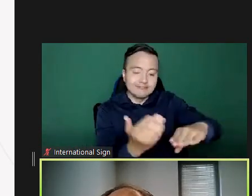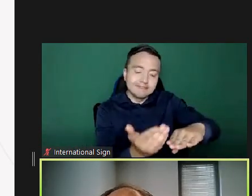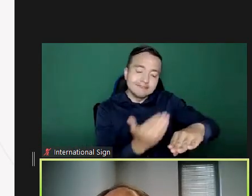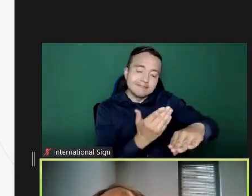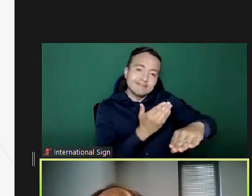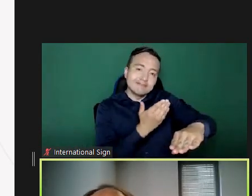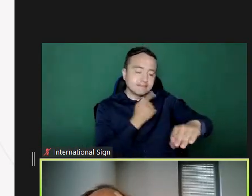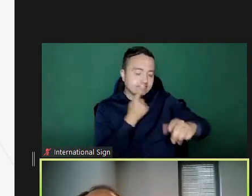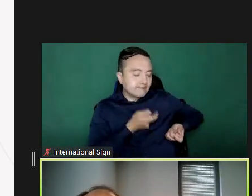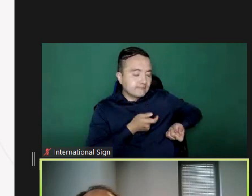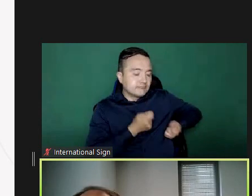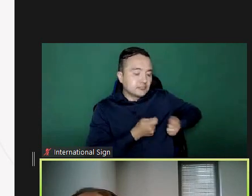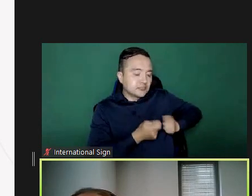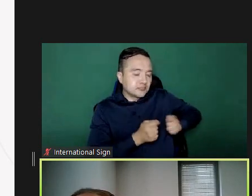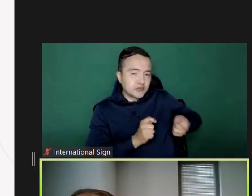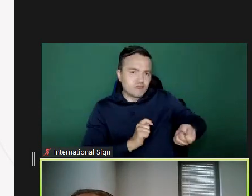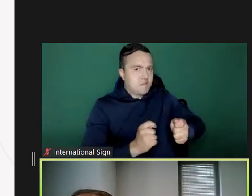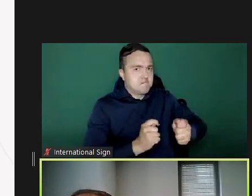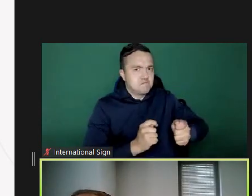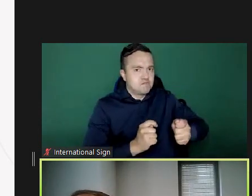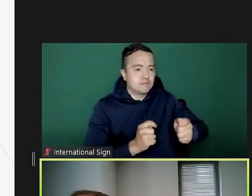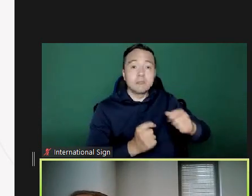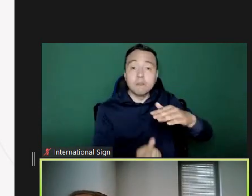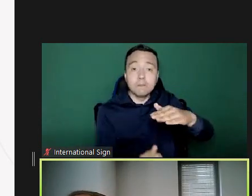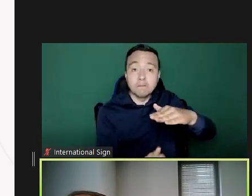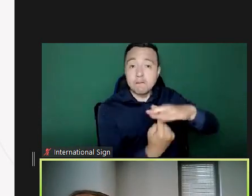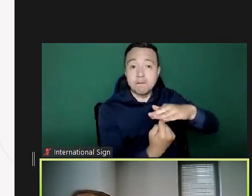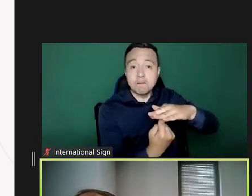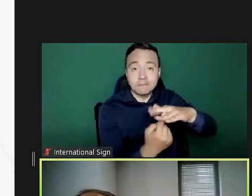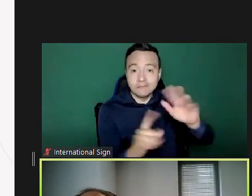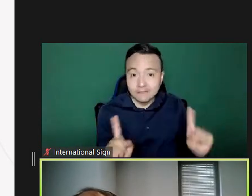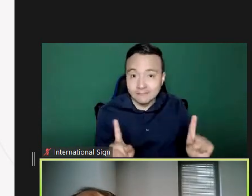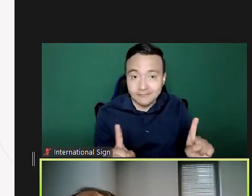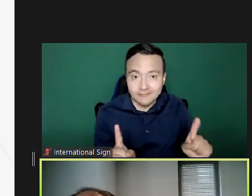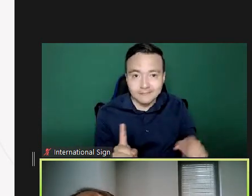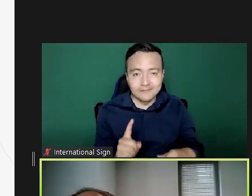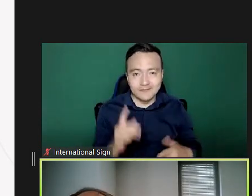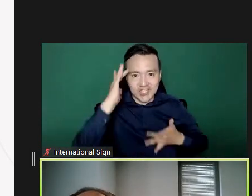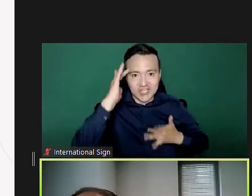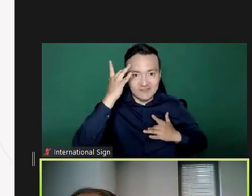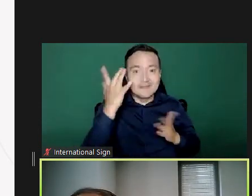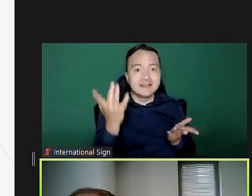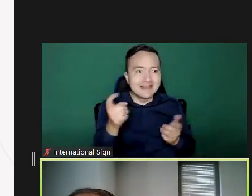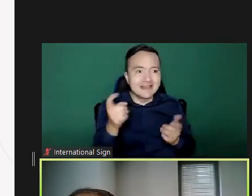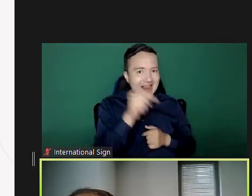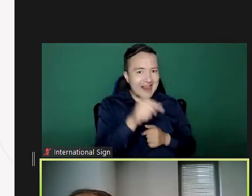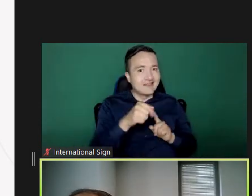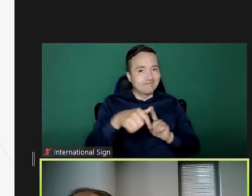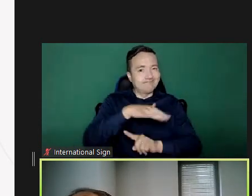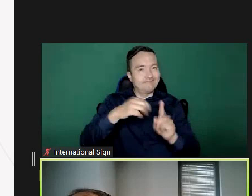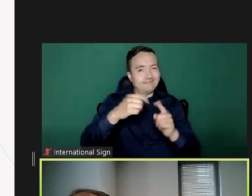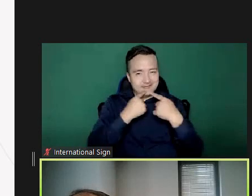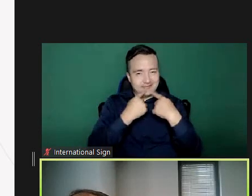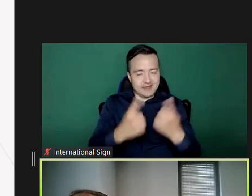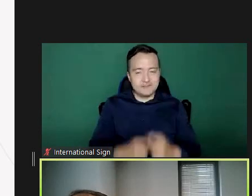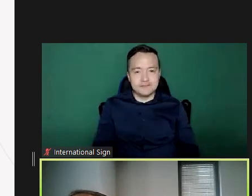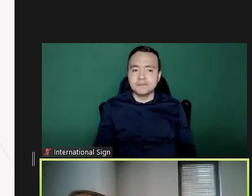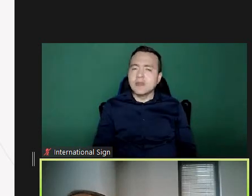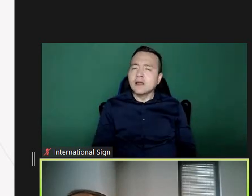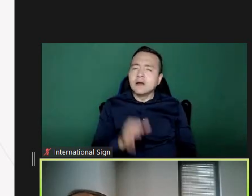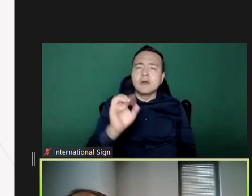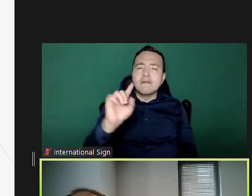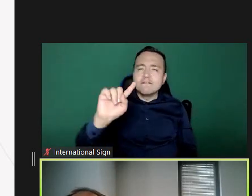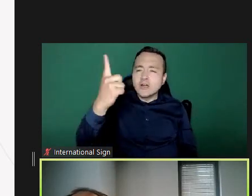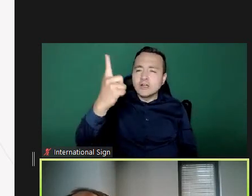costo de tratar estas enfermedades en futuro. Y es dentro de este contexto que ofrezco mis palabras. Primero, veamos qué aprendimos